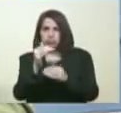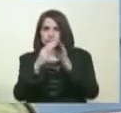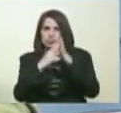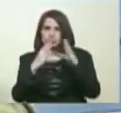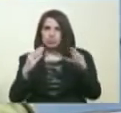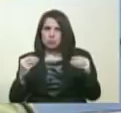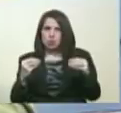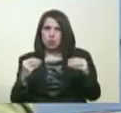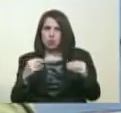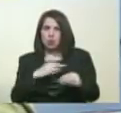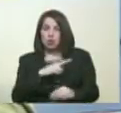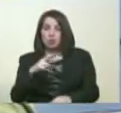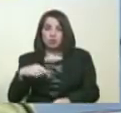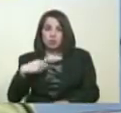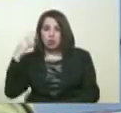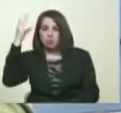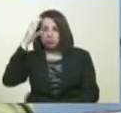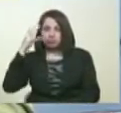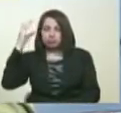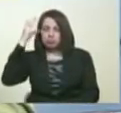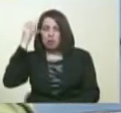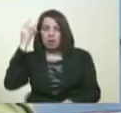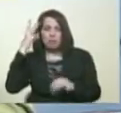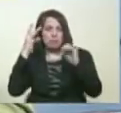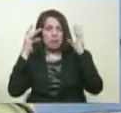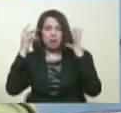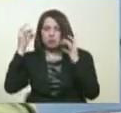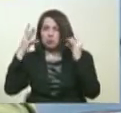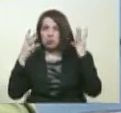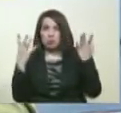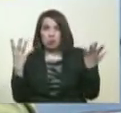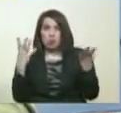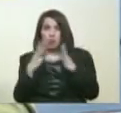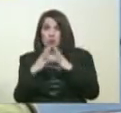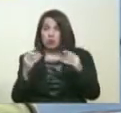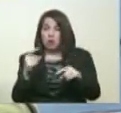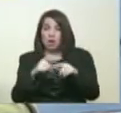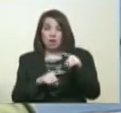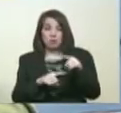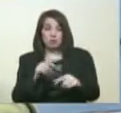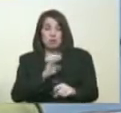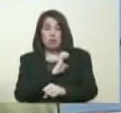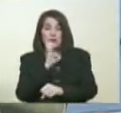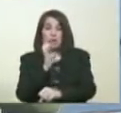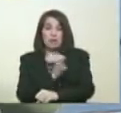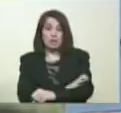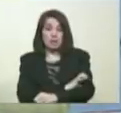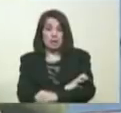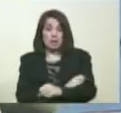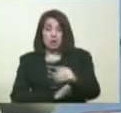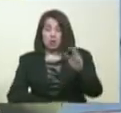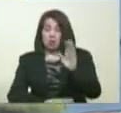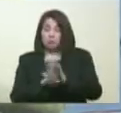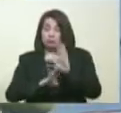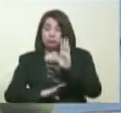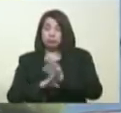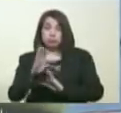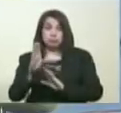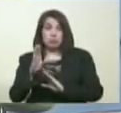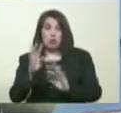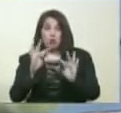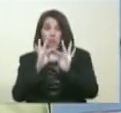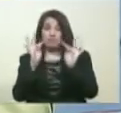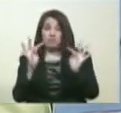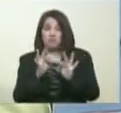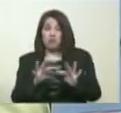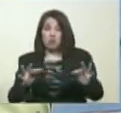nuestra capacidad creativa, con toda nuestra energía en la expansión del nuevo modelo